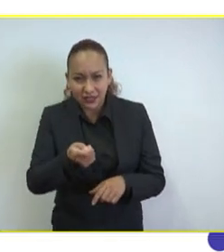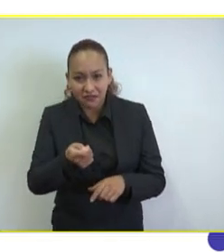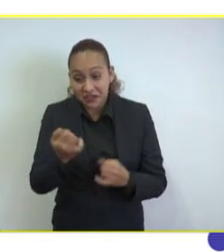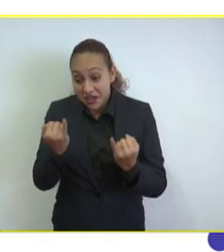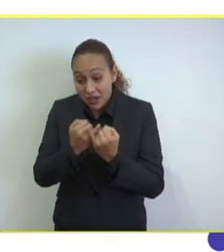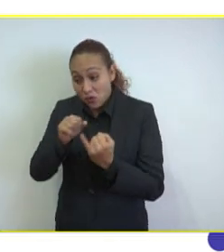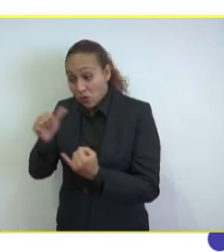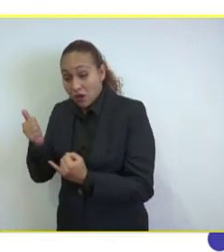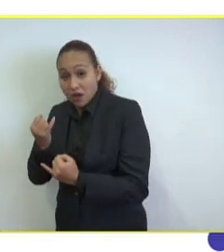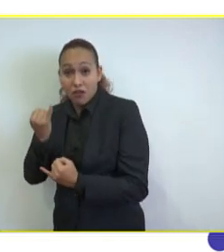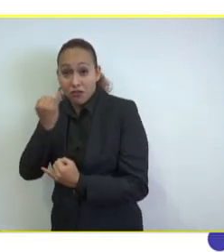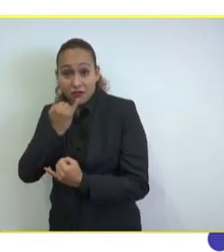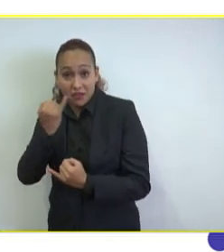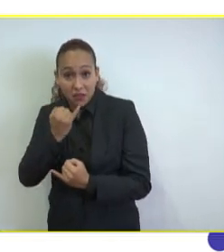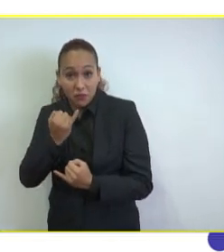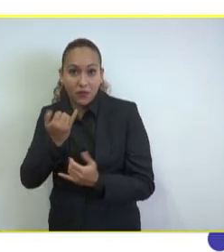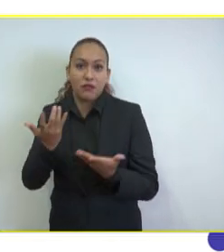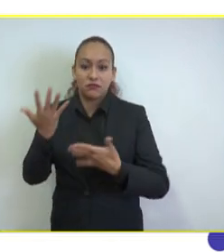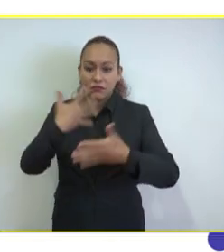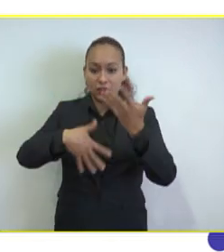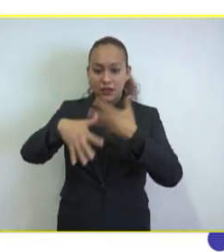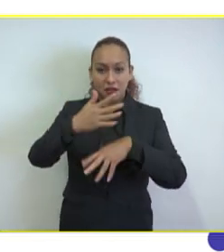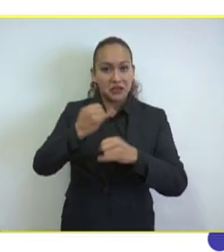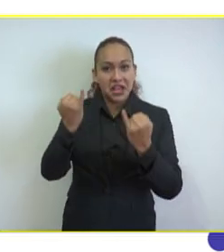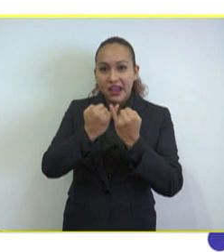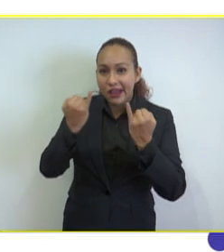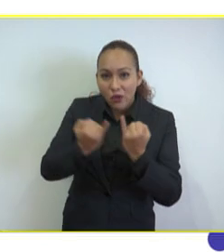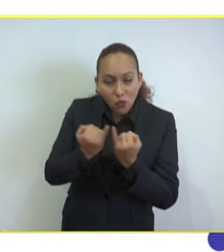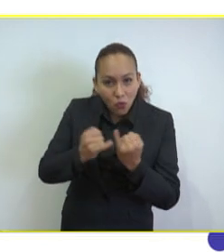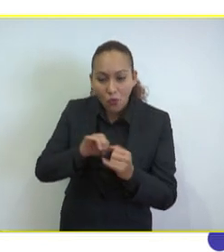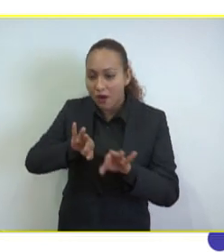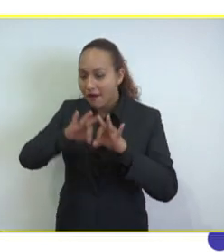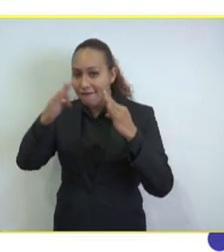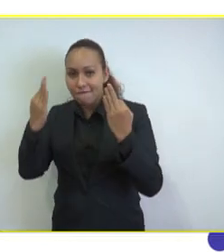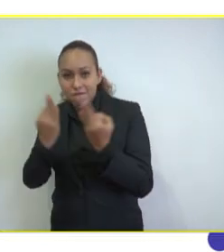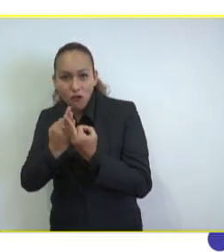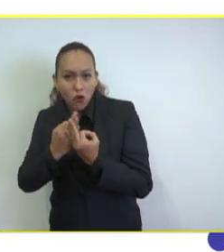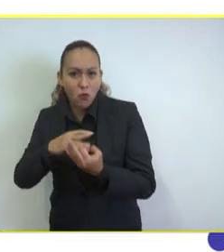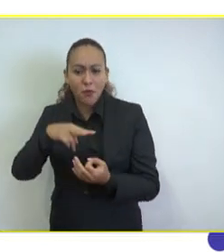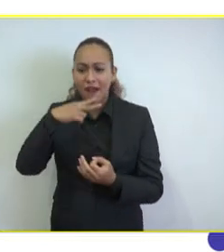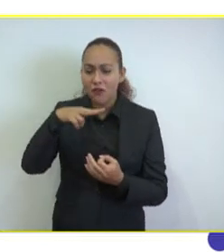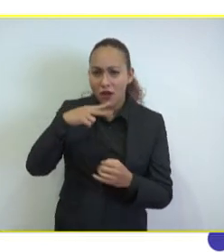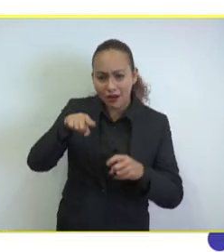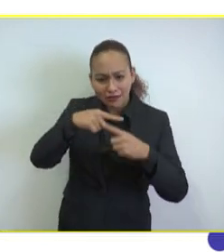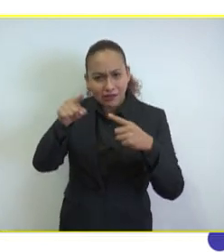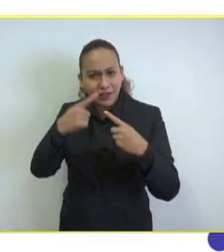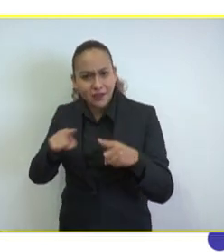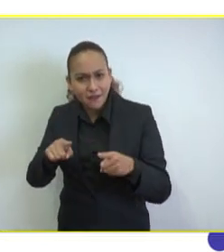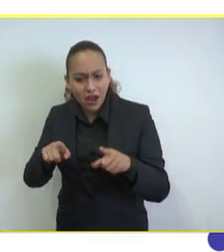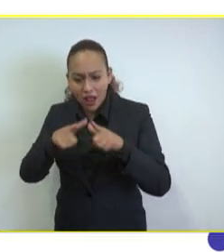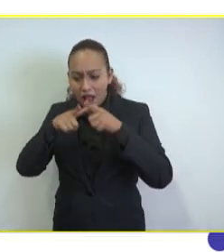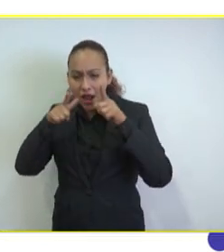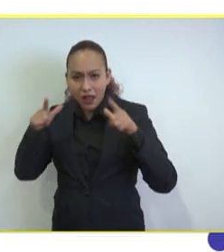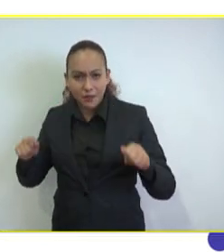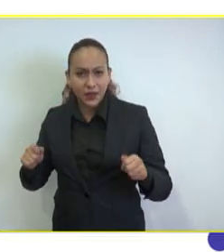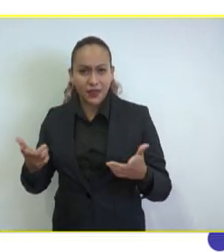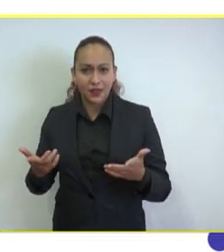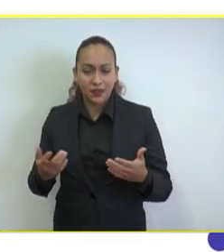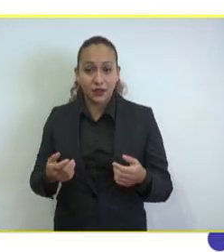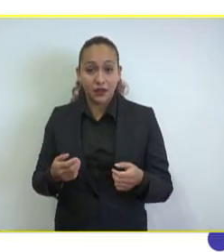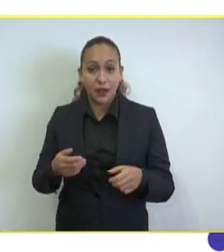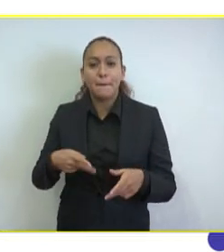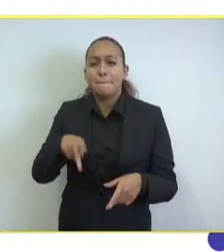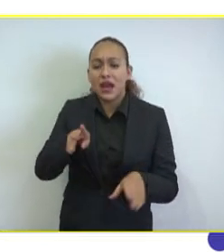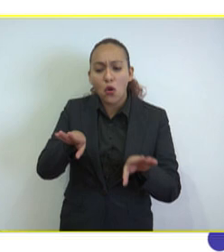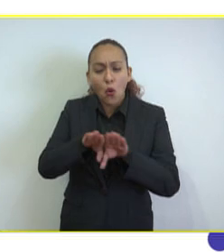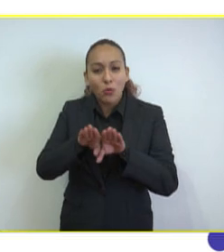lengua, la lengua de señas mexicana tiene regionalismos o modismos. Lo peculiar de esto es que estos modismos o regionalismos cambian